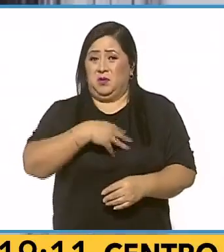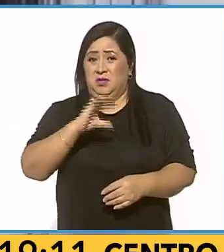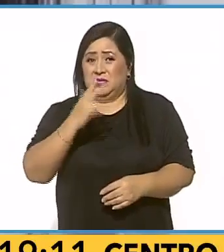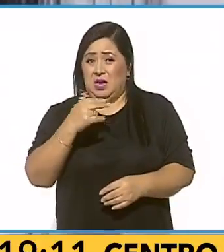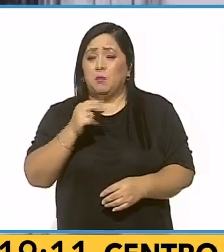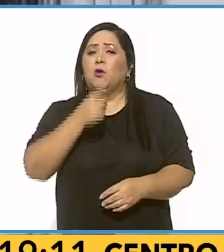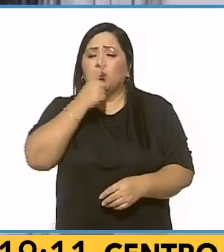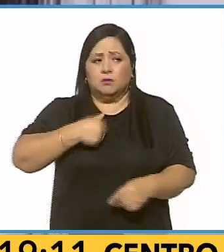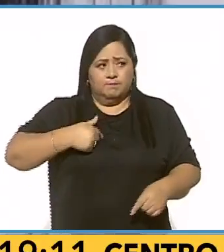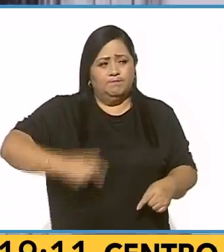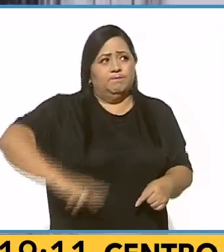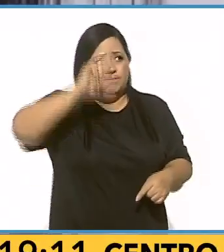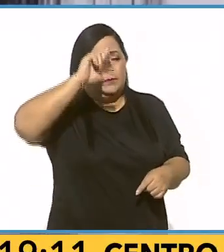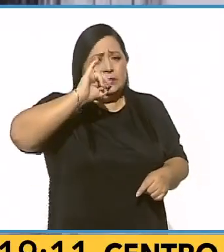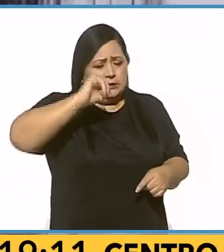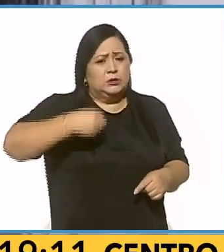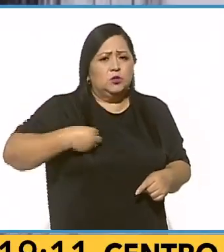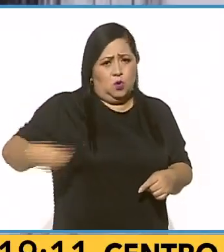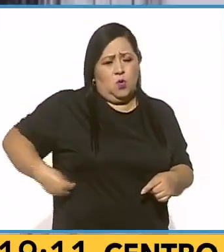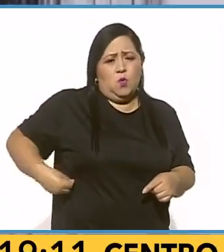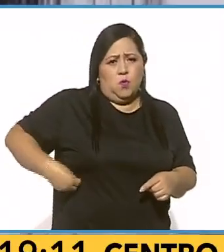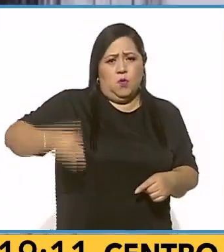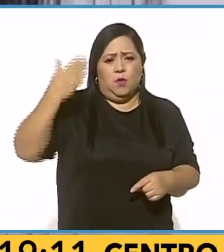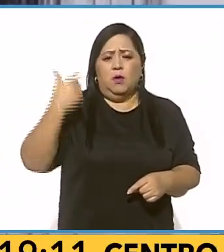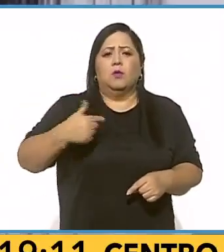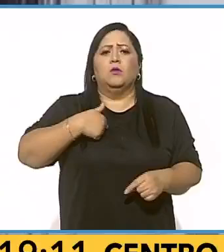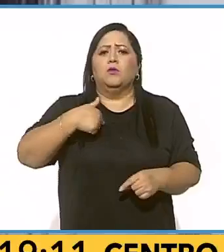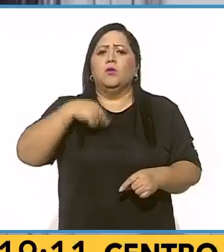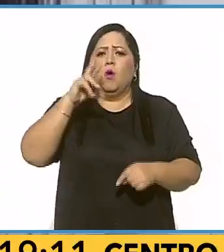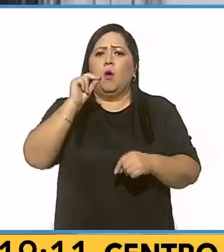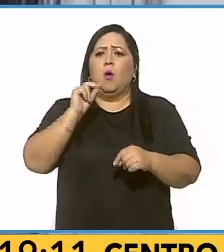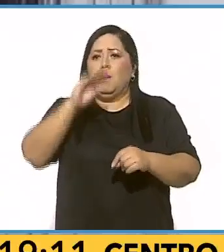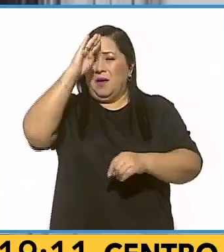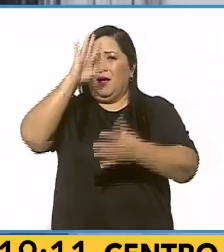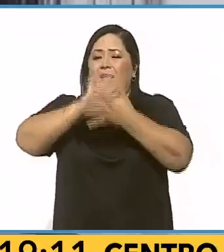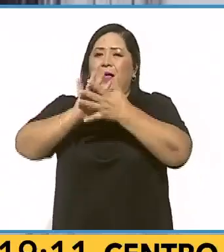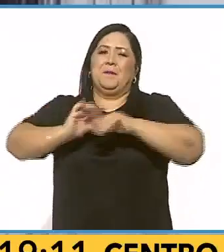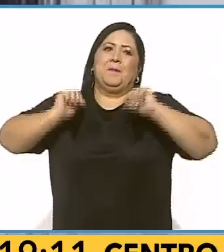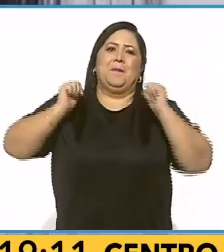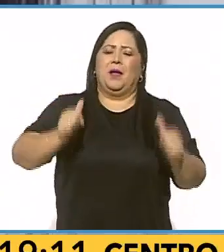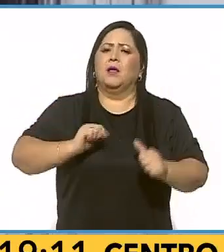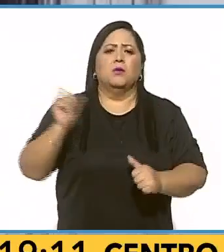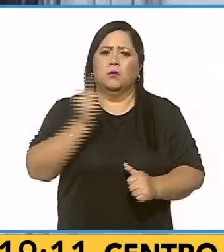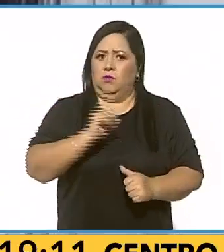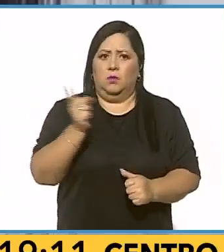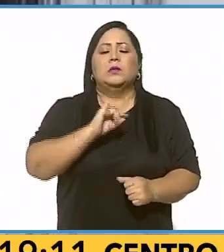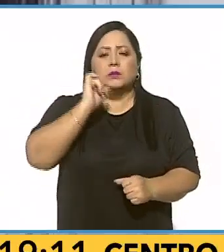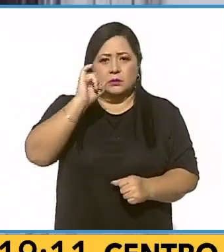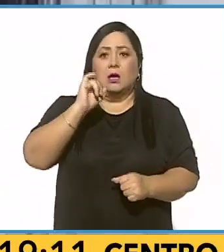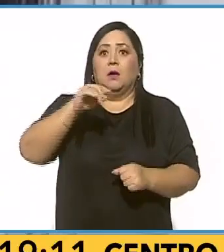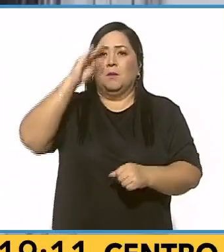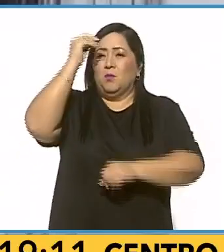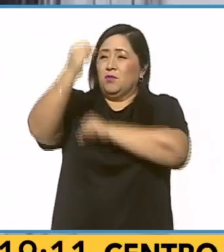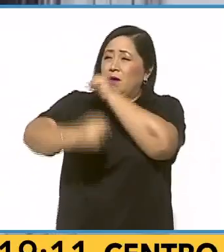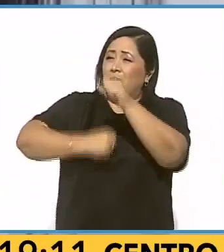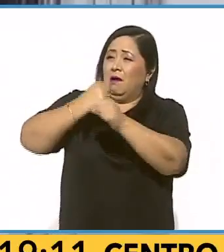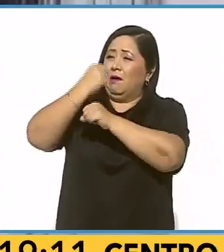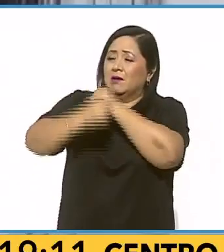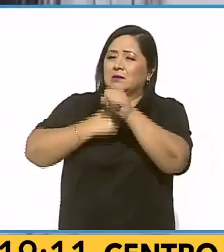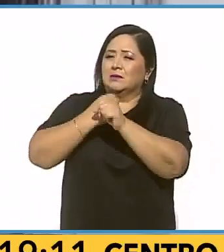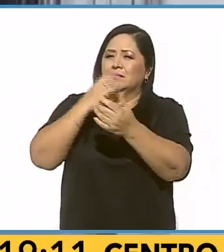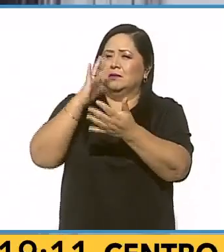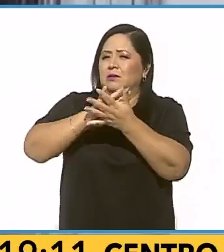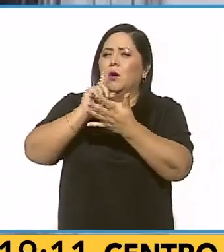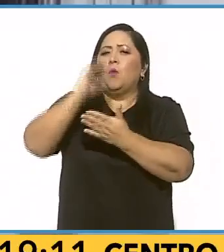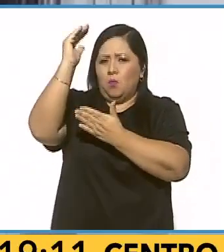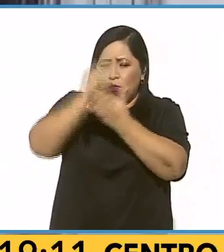se declara culpable, o sea, digamos que no es que no va a pagar por los crímenes, aunque evidentemente una sentencia bastante menor a la que habría alcanzado, pero